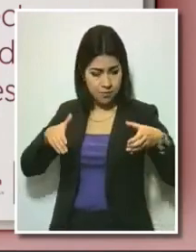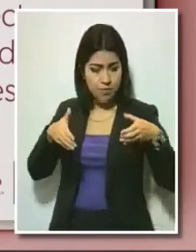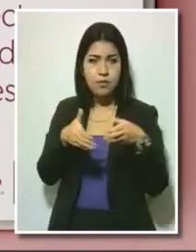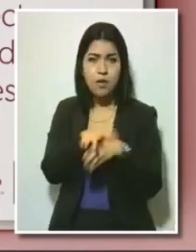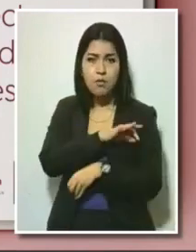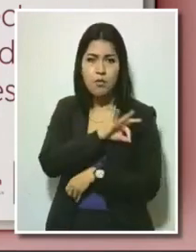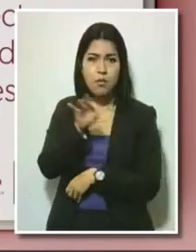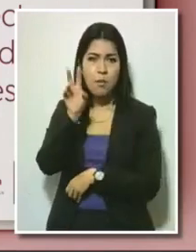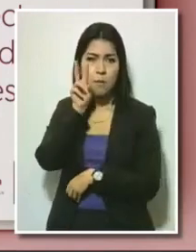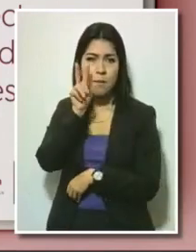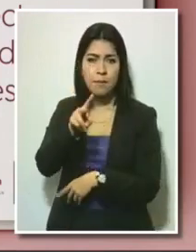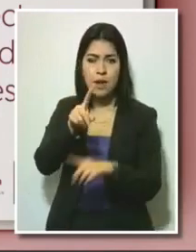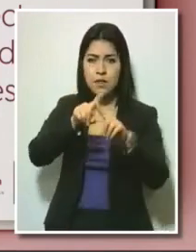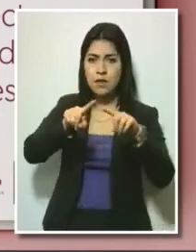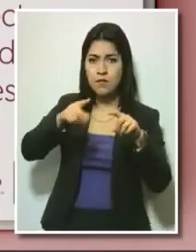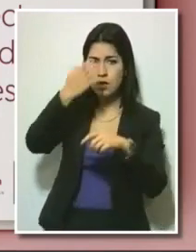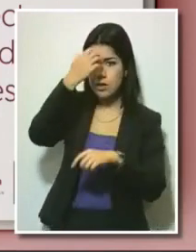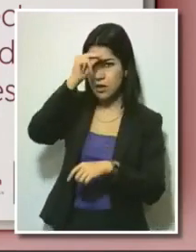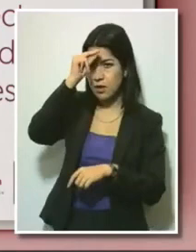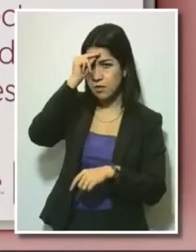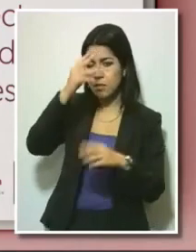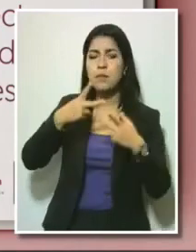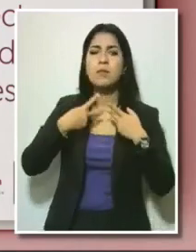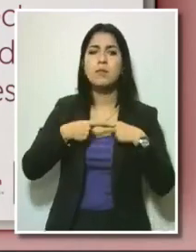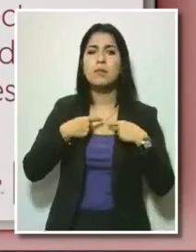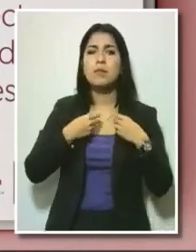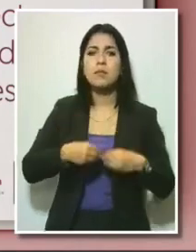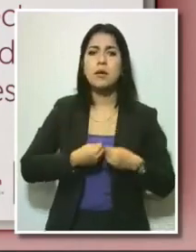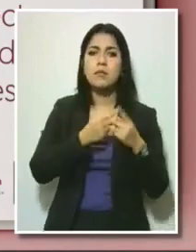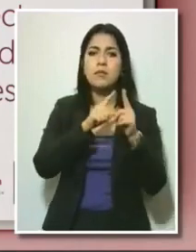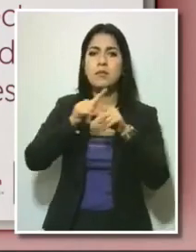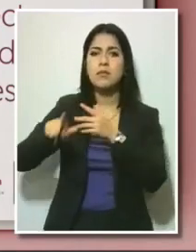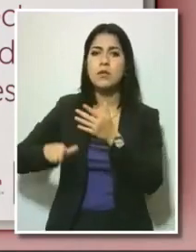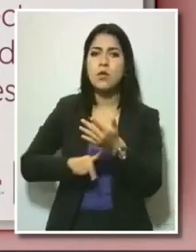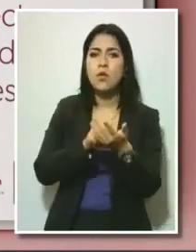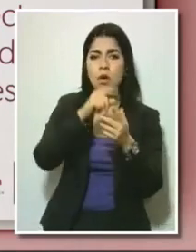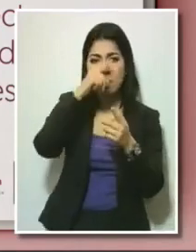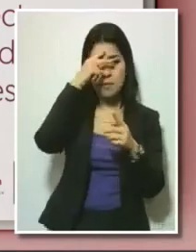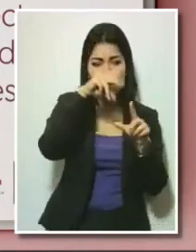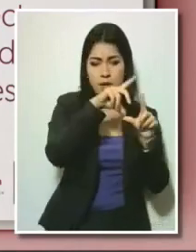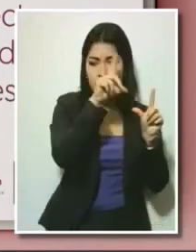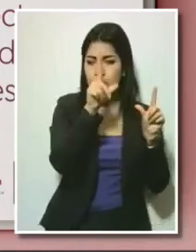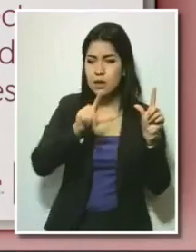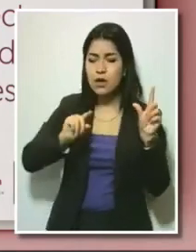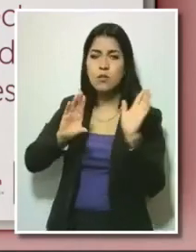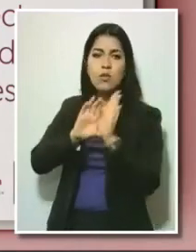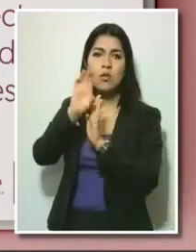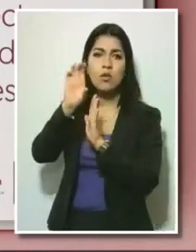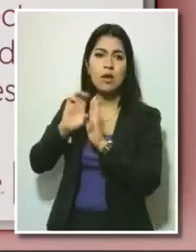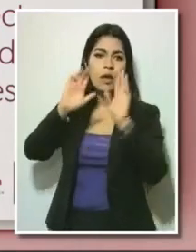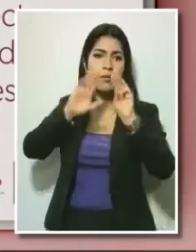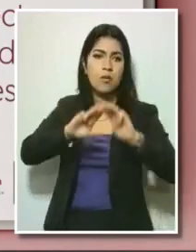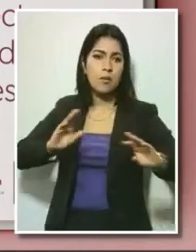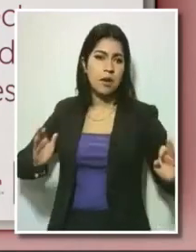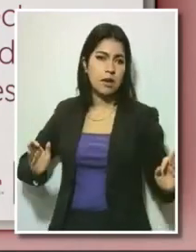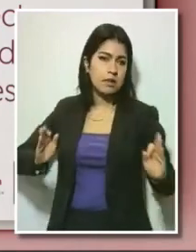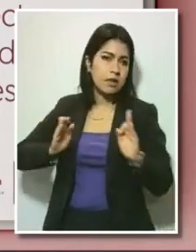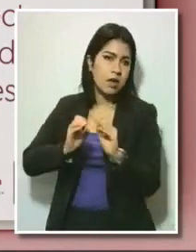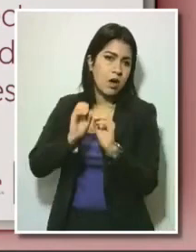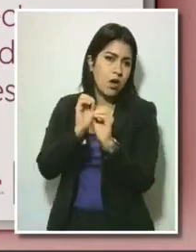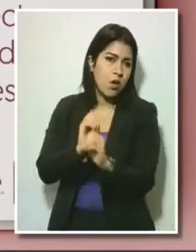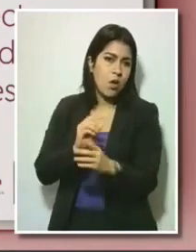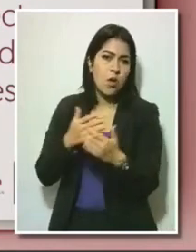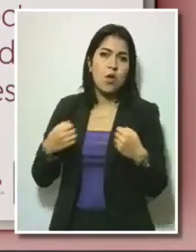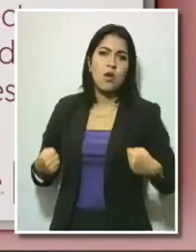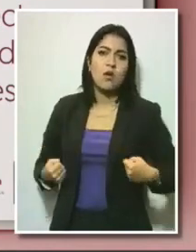de todo el país, niños de las comunidades de la costa, de la frontera norte, y también haciendo historia. Cuando